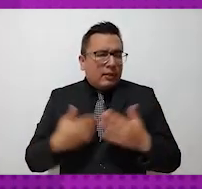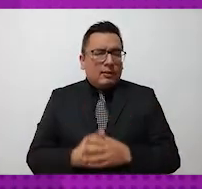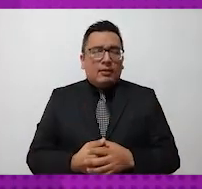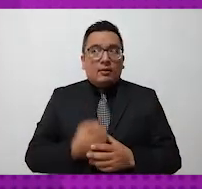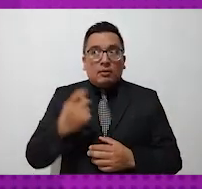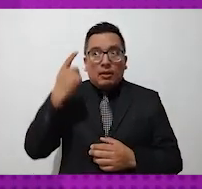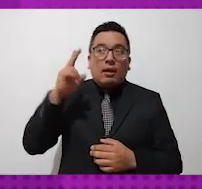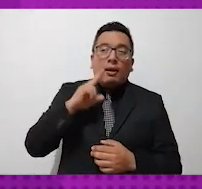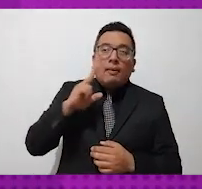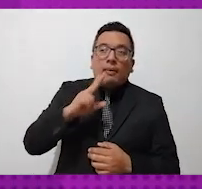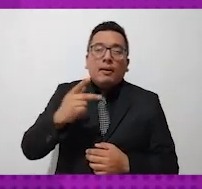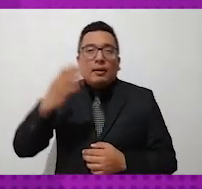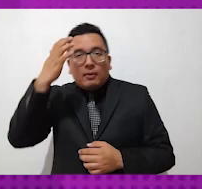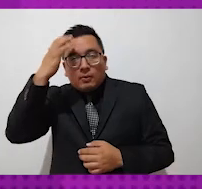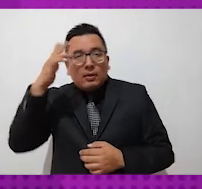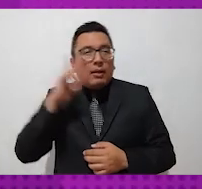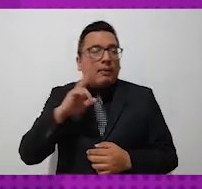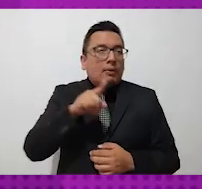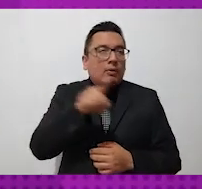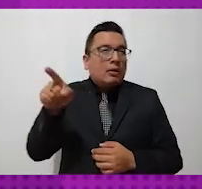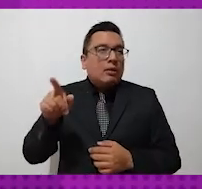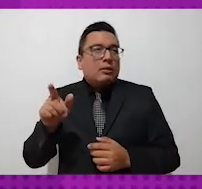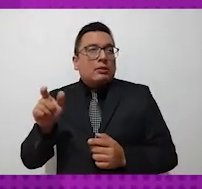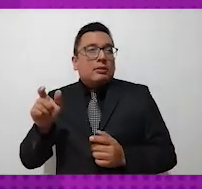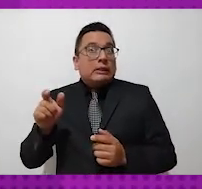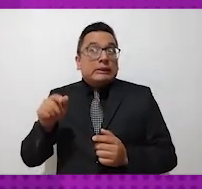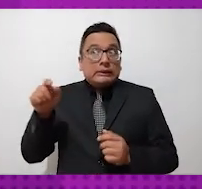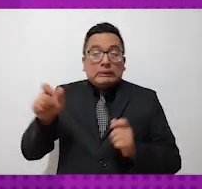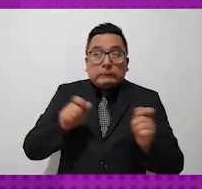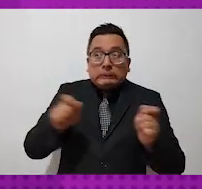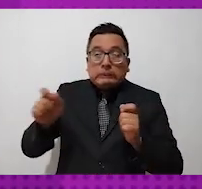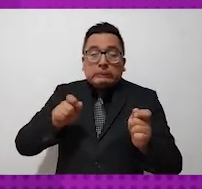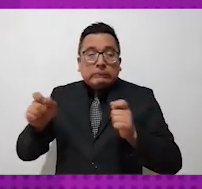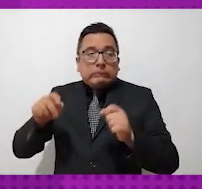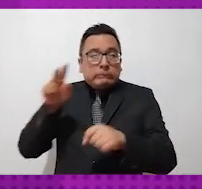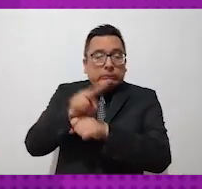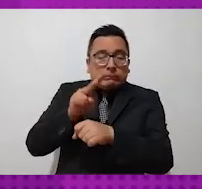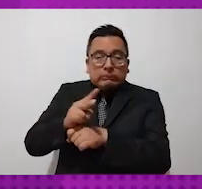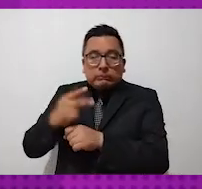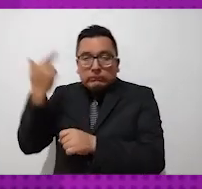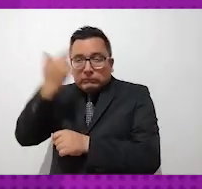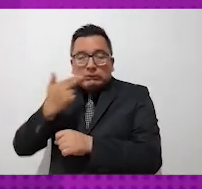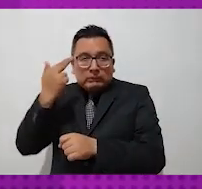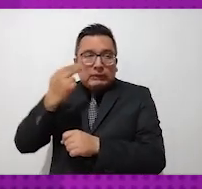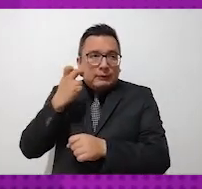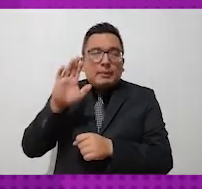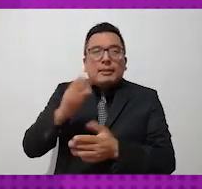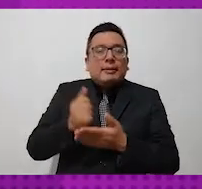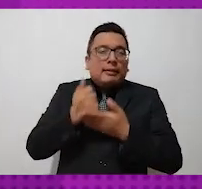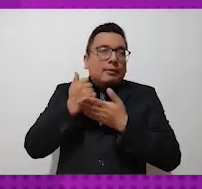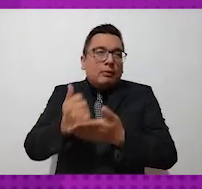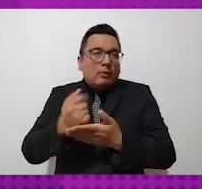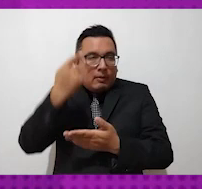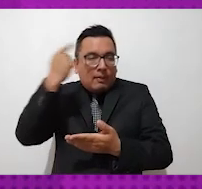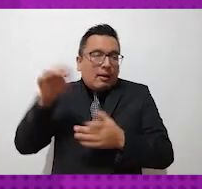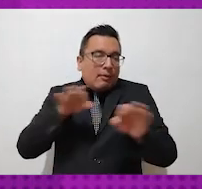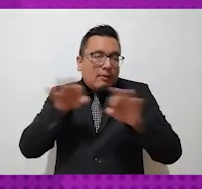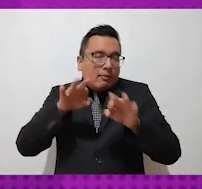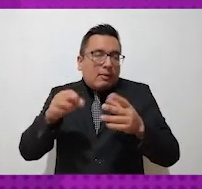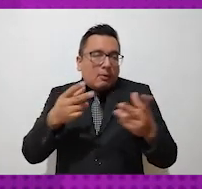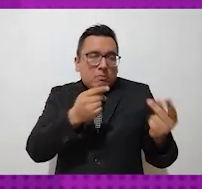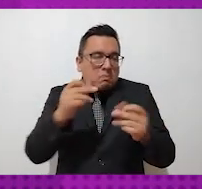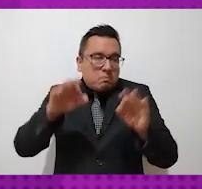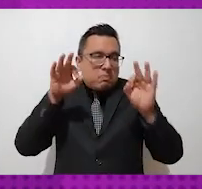precisamente, que vean a la Contraloría como un aliado, Claro. para poder trabajar de una manera más óptima y sobre todo yo creo